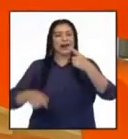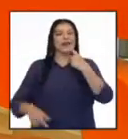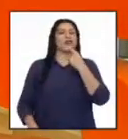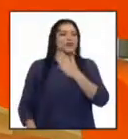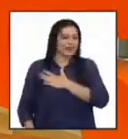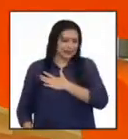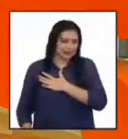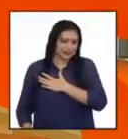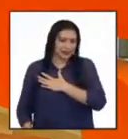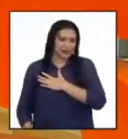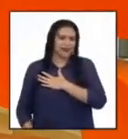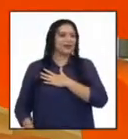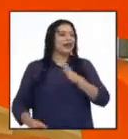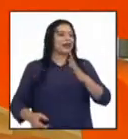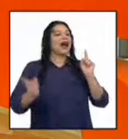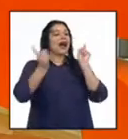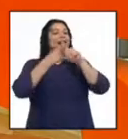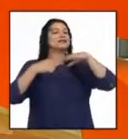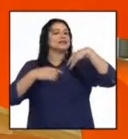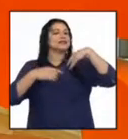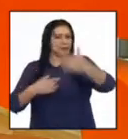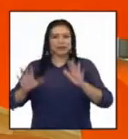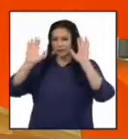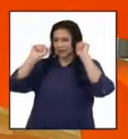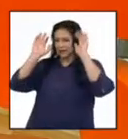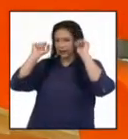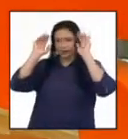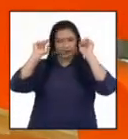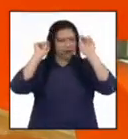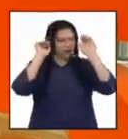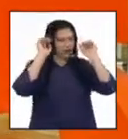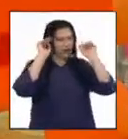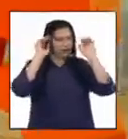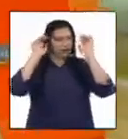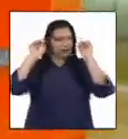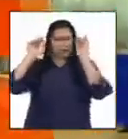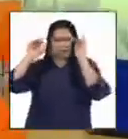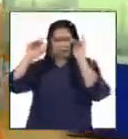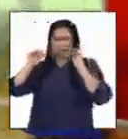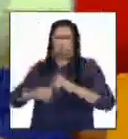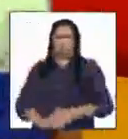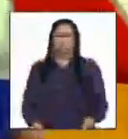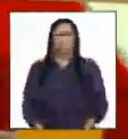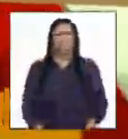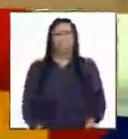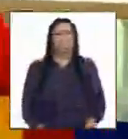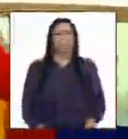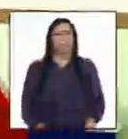secundaria. Tupananchikama. Chao, Chau, chao. chau.